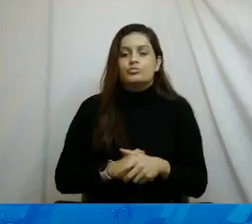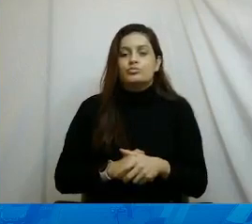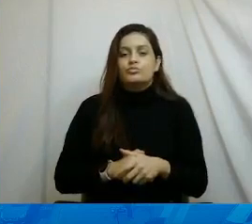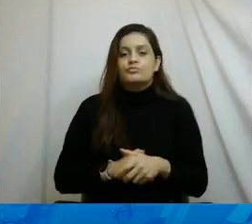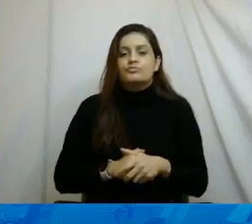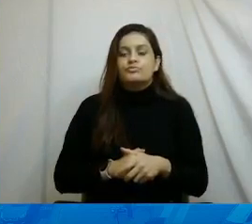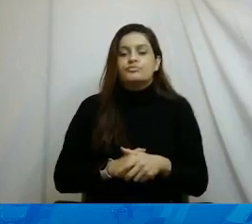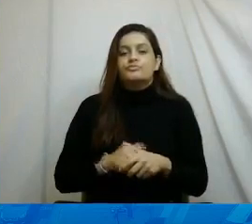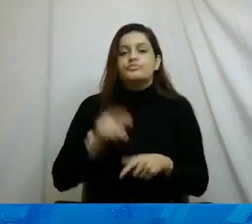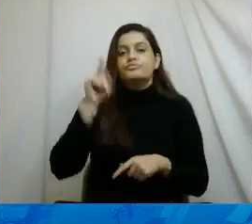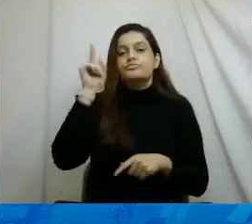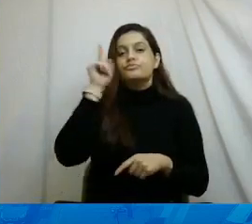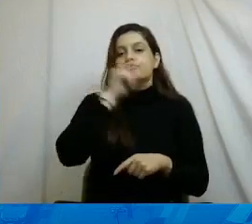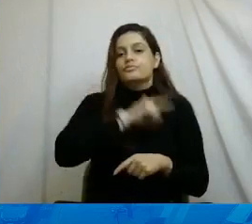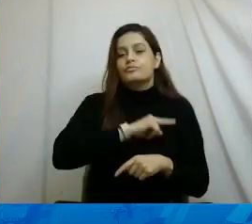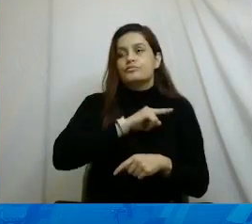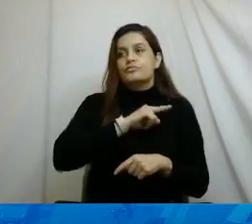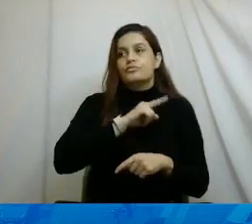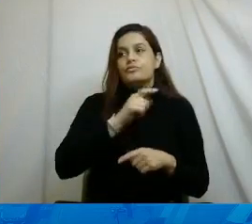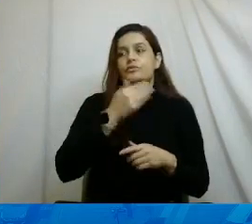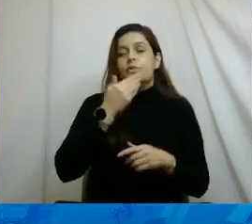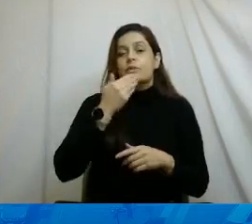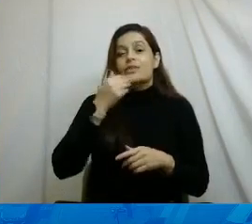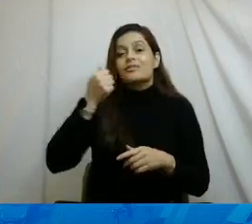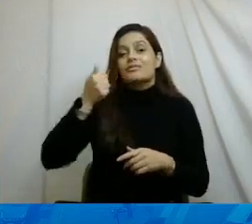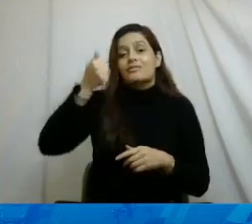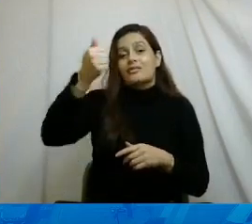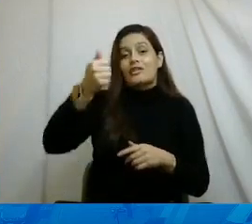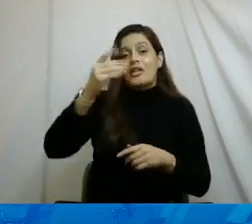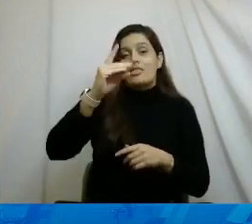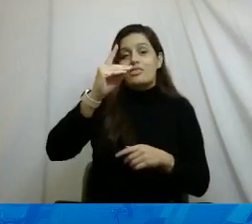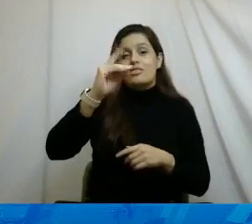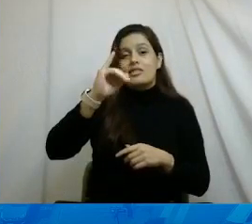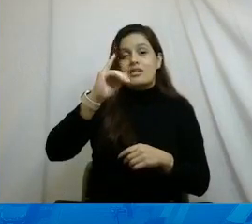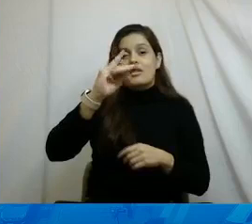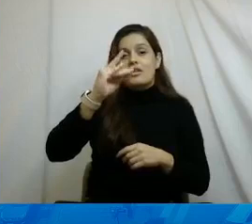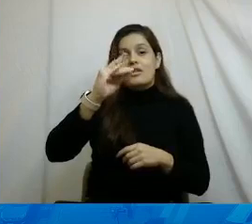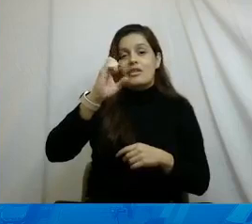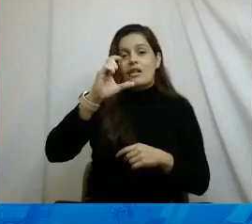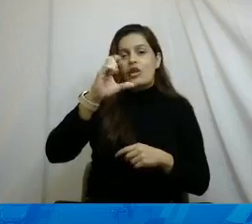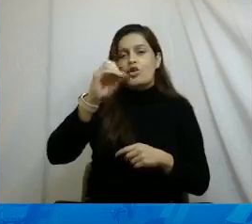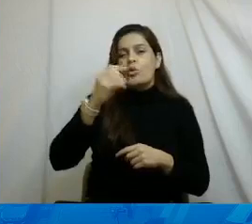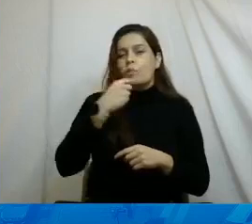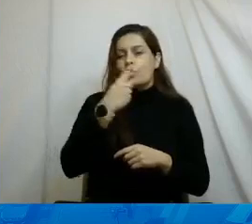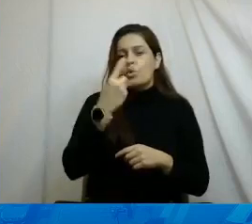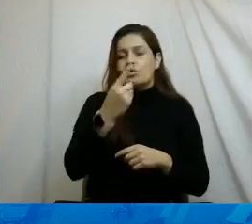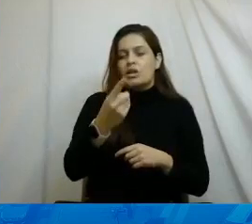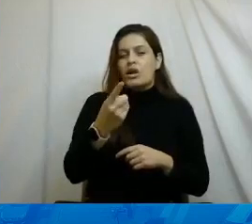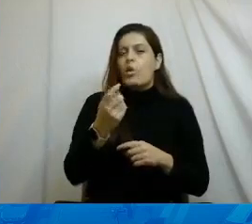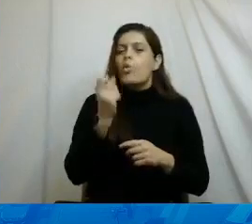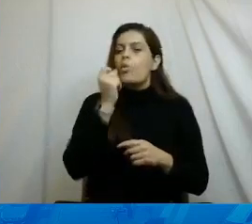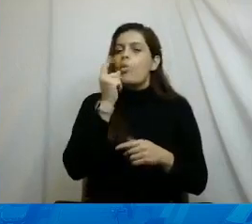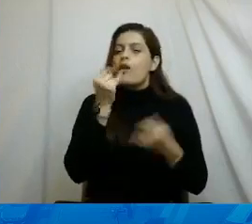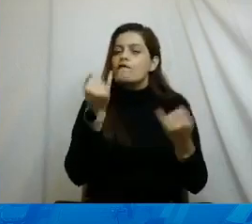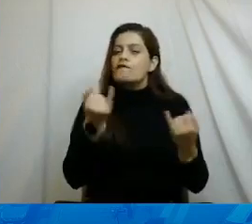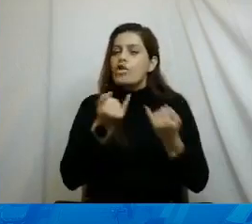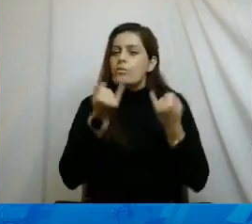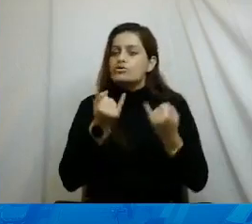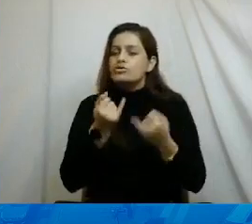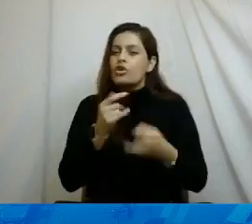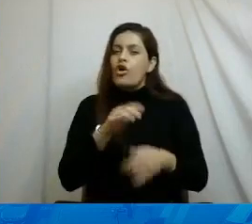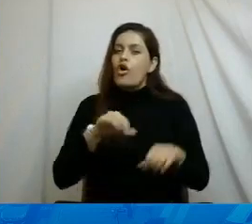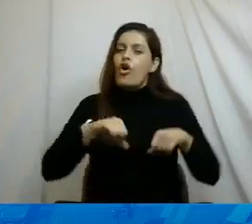último, alcaldesa y directora, preguntarle si es que qué información tienen respecto a este adulto joven que